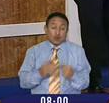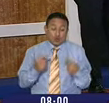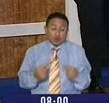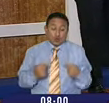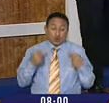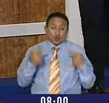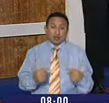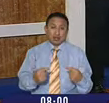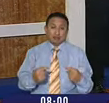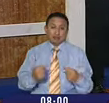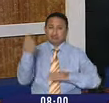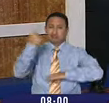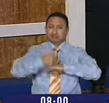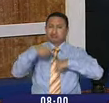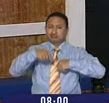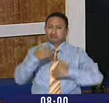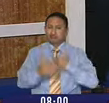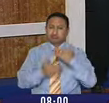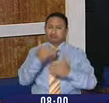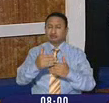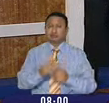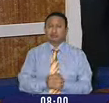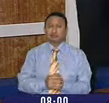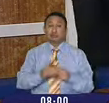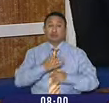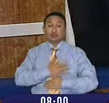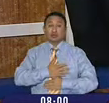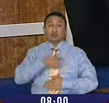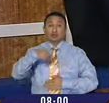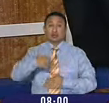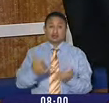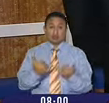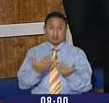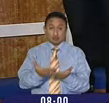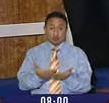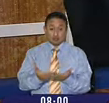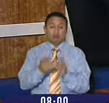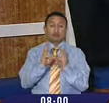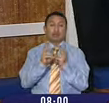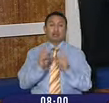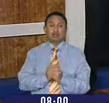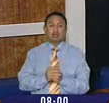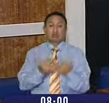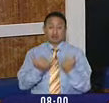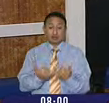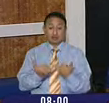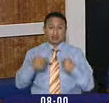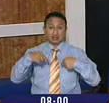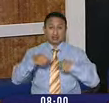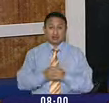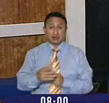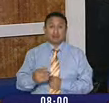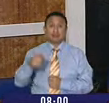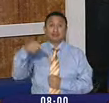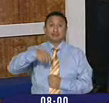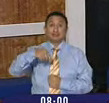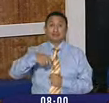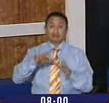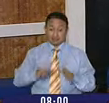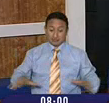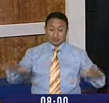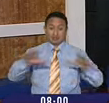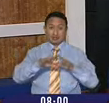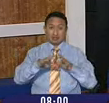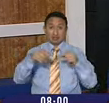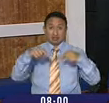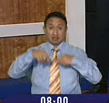Un día a la vez, disfrutando. Hay que disfrutarlo así. Y disfrutando lo que la vida nos da en el presente. Así que, vecinos queridos, este presente es para que este espacio